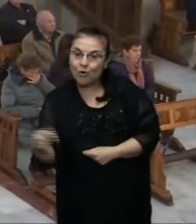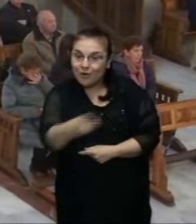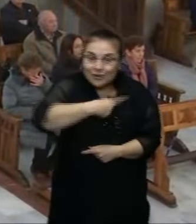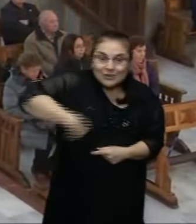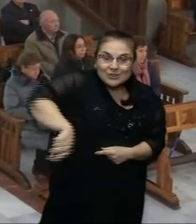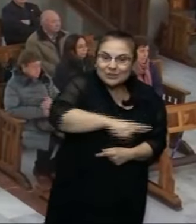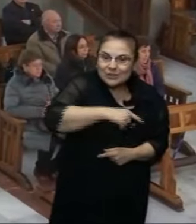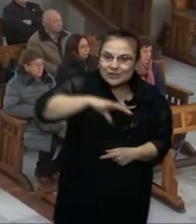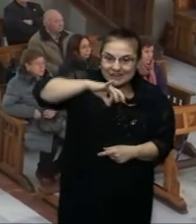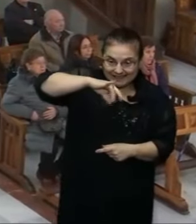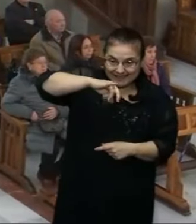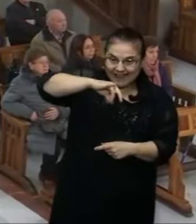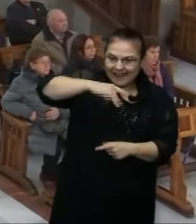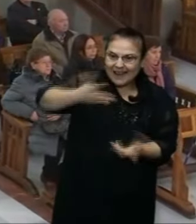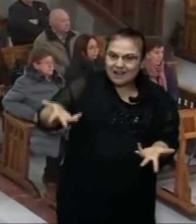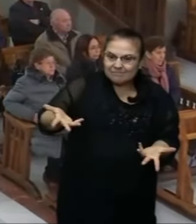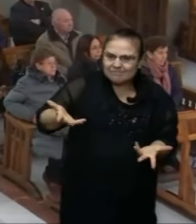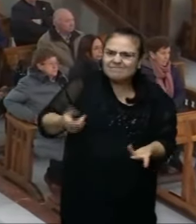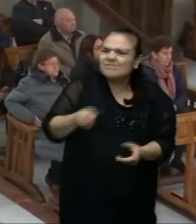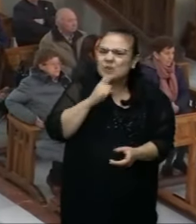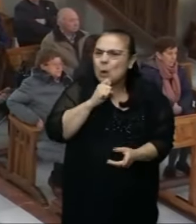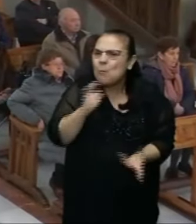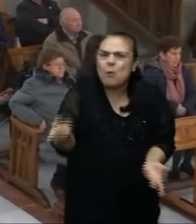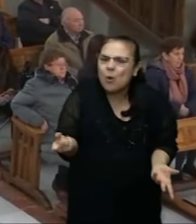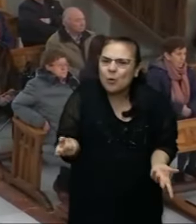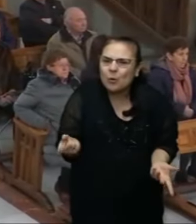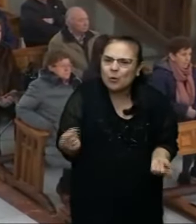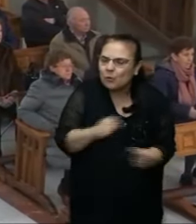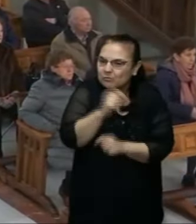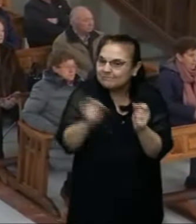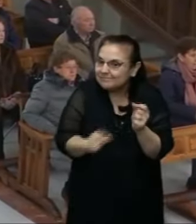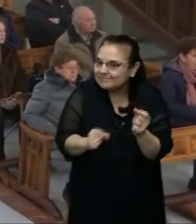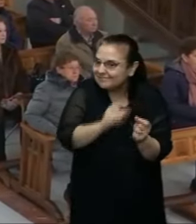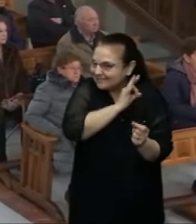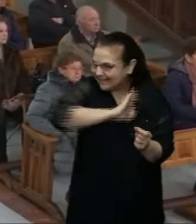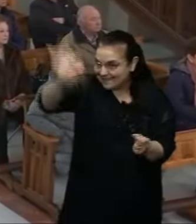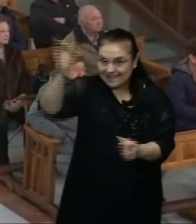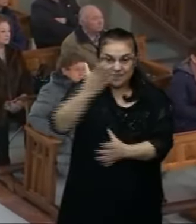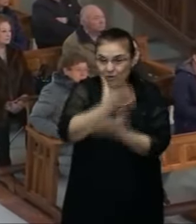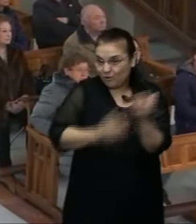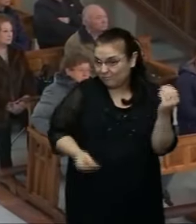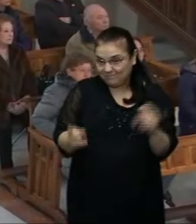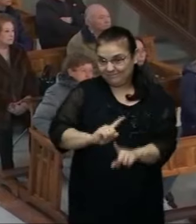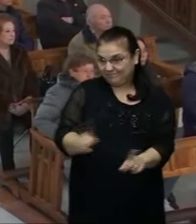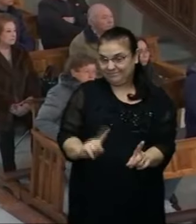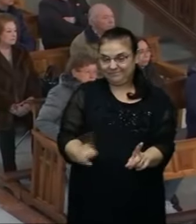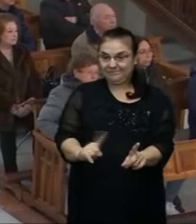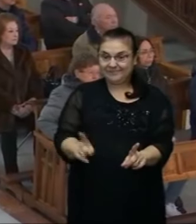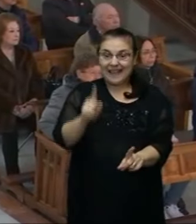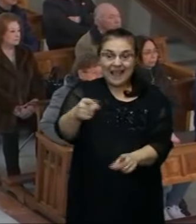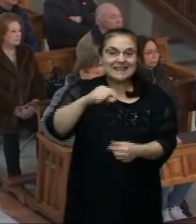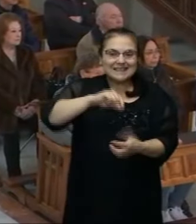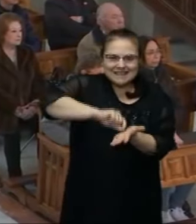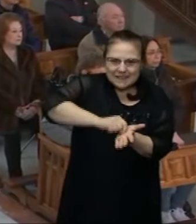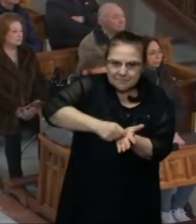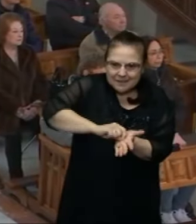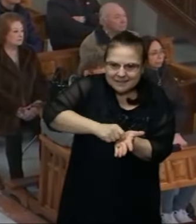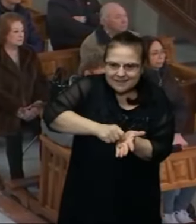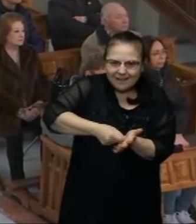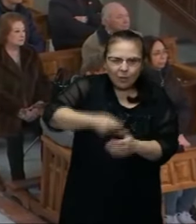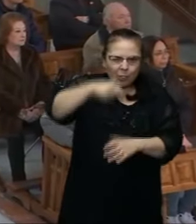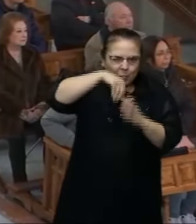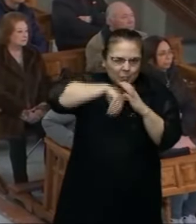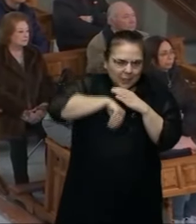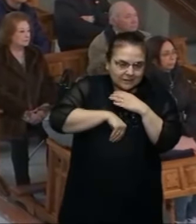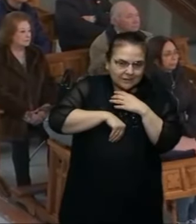somos nosotros para recibir esta semilla? El Señor no falla, el Señor no se equivoca, la semilla que él pone dentro de nosotros,